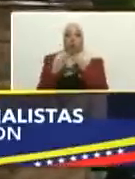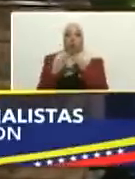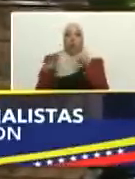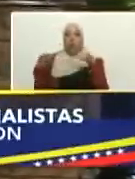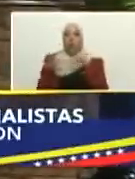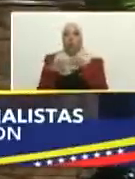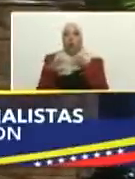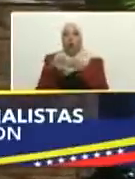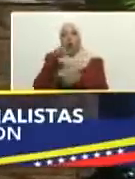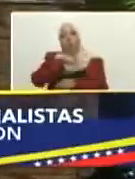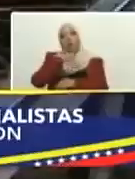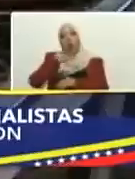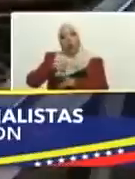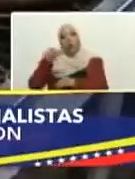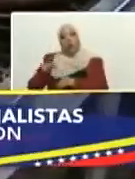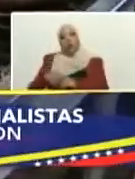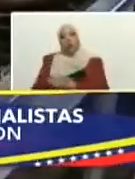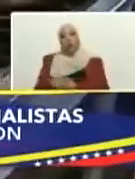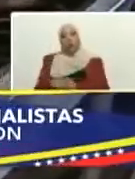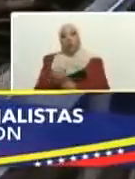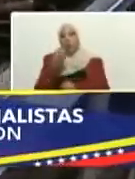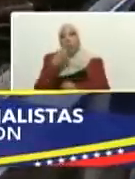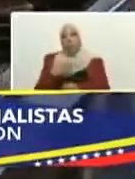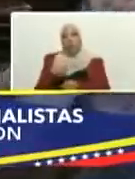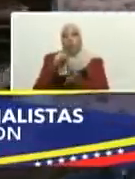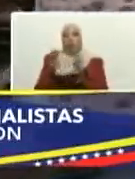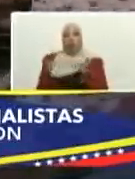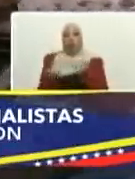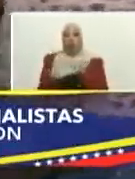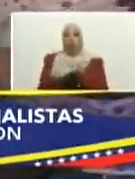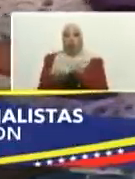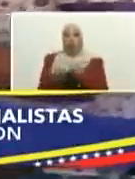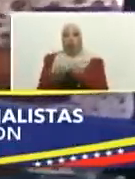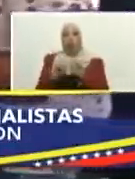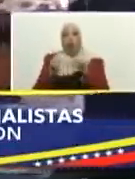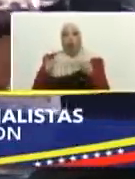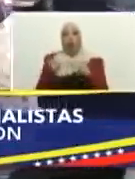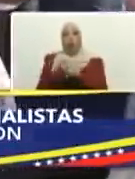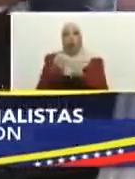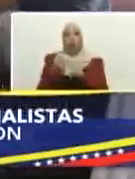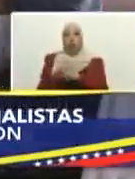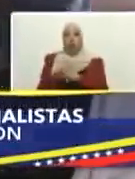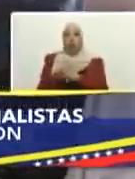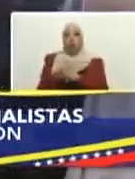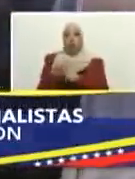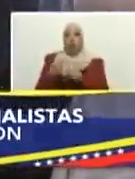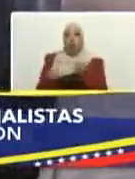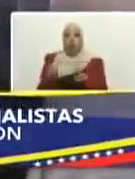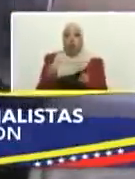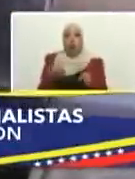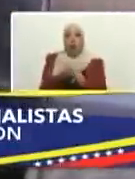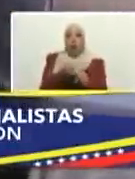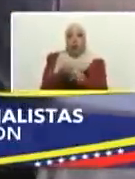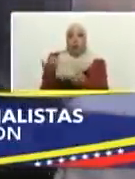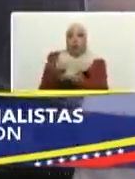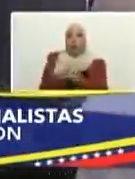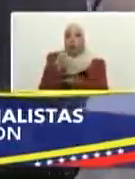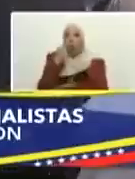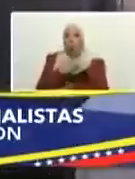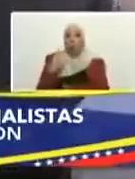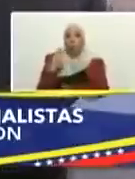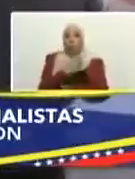grupo de personas. En un buen día la oposición empezó a invadir todos los terrenos de esta parte alta que eran de los bancos de